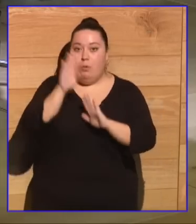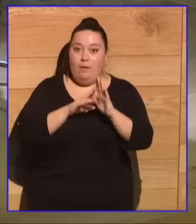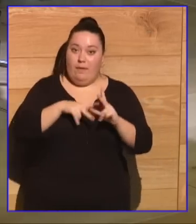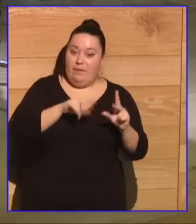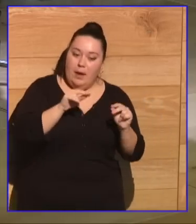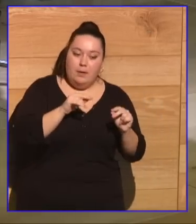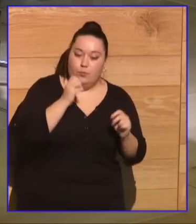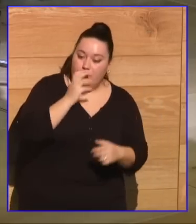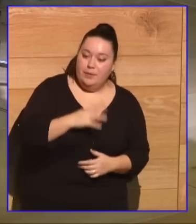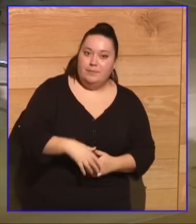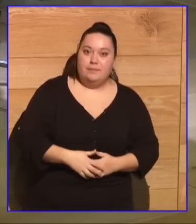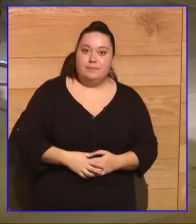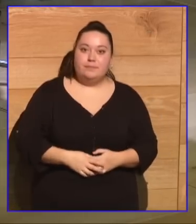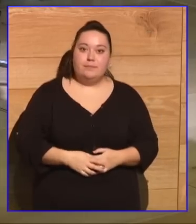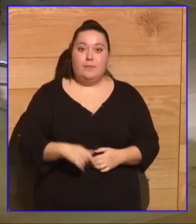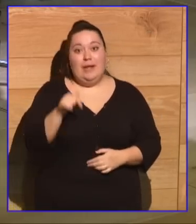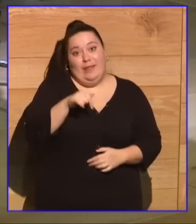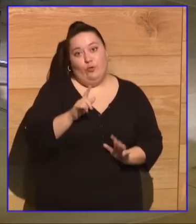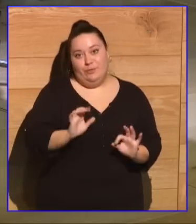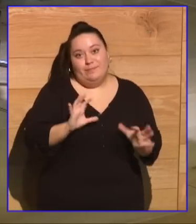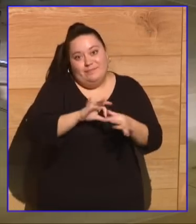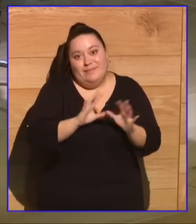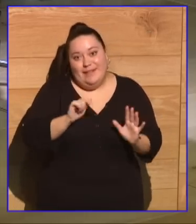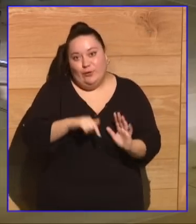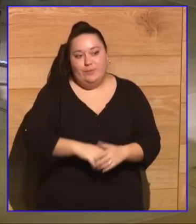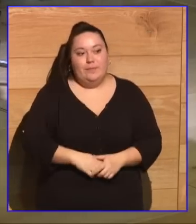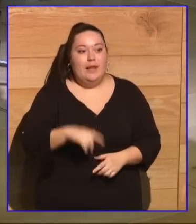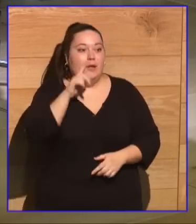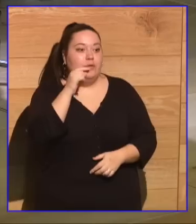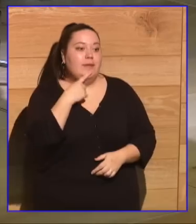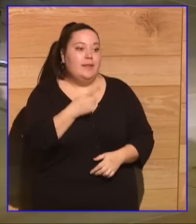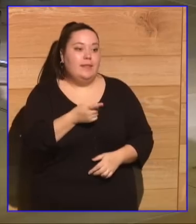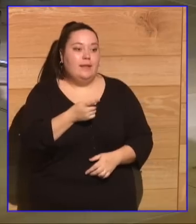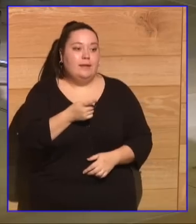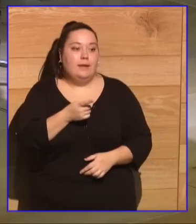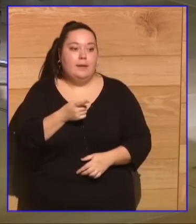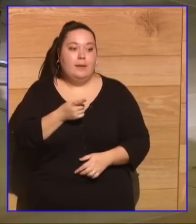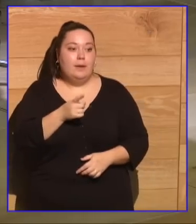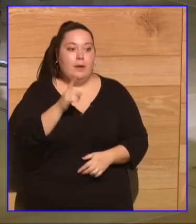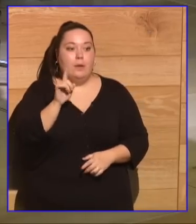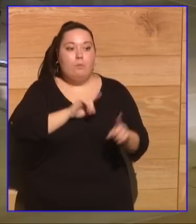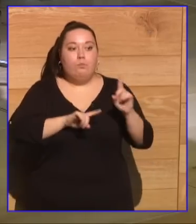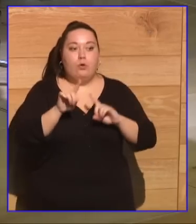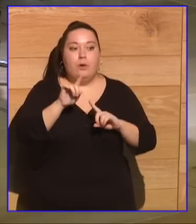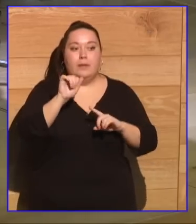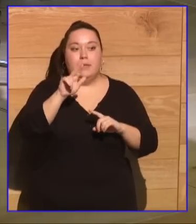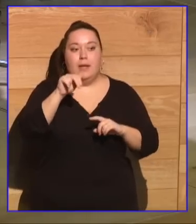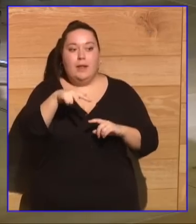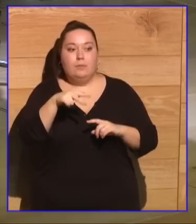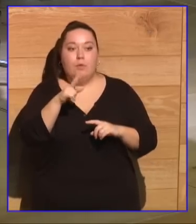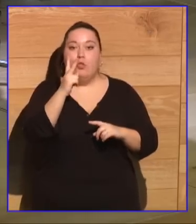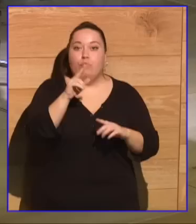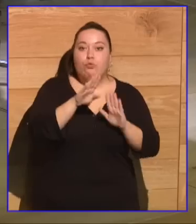guay. Bueno, el de hoy. No pasa nada, porque hoy alguien en Twitter decía, considero que 2 programas de Alan Parker pueden ser demasiados. Y yo